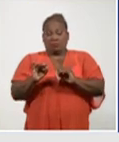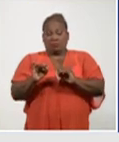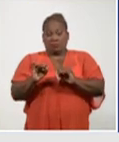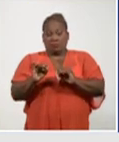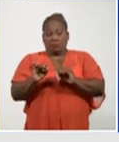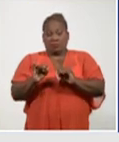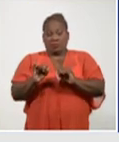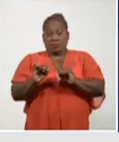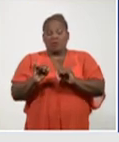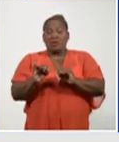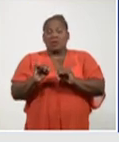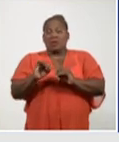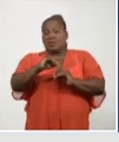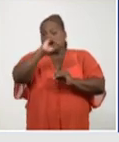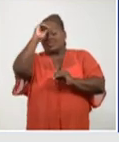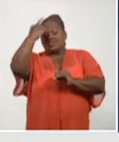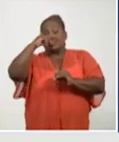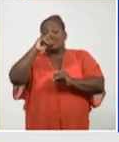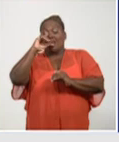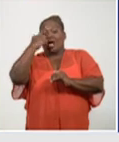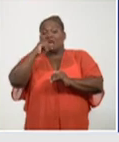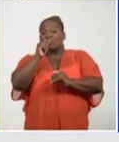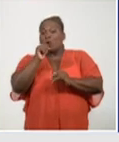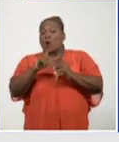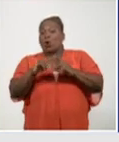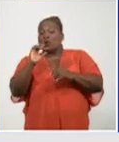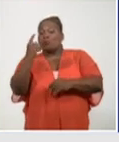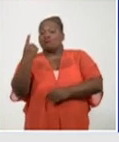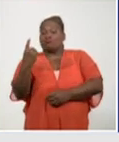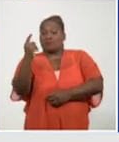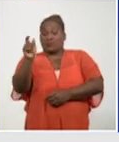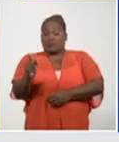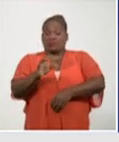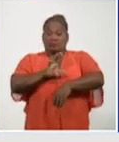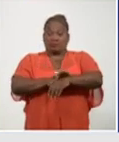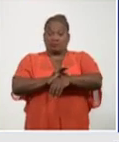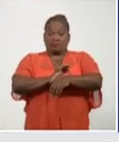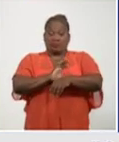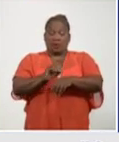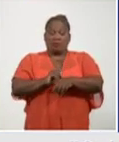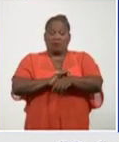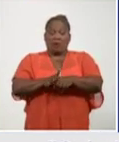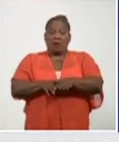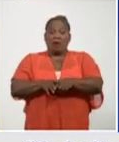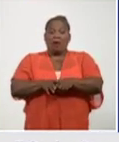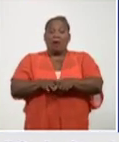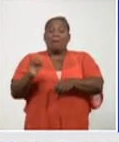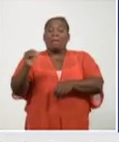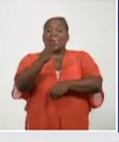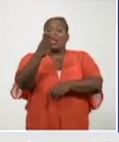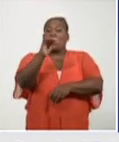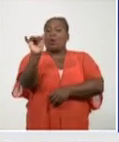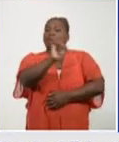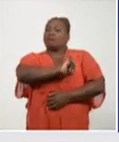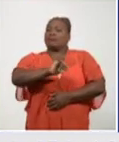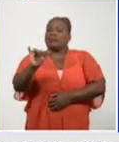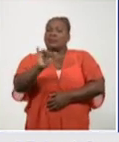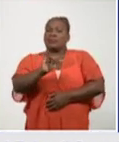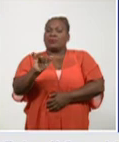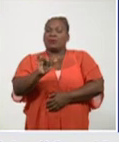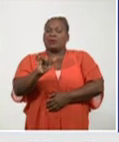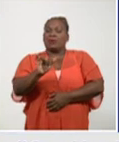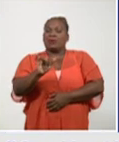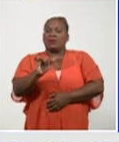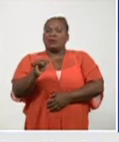San Antonio del Sur con un caso en los últimos 15 días, Baracoa igualmente, y los municipios